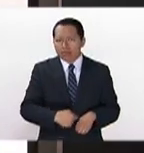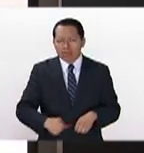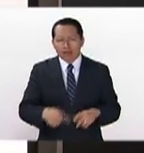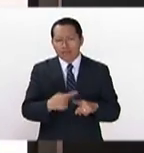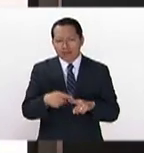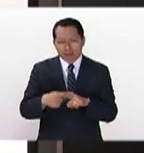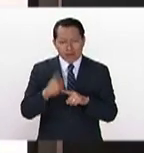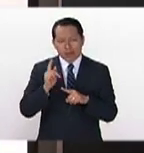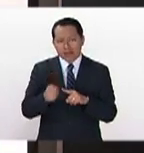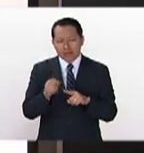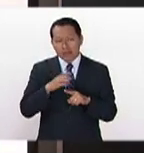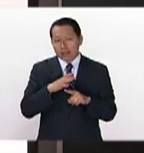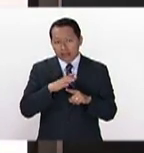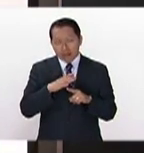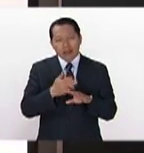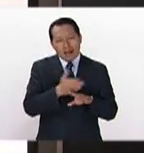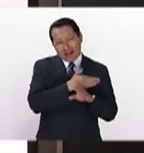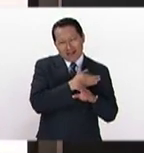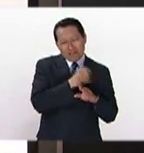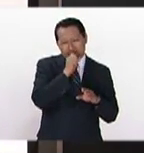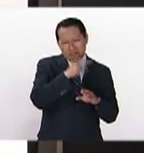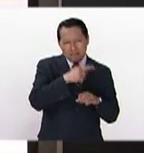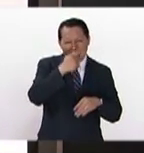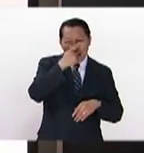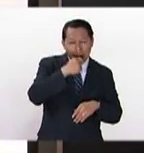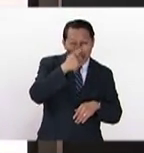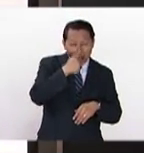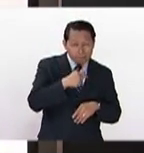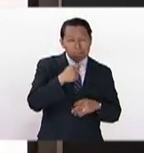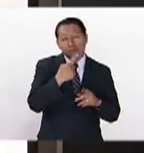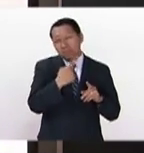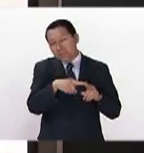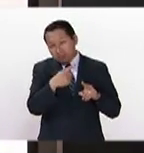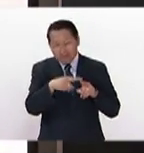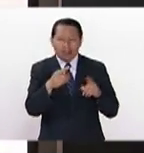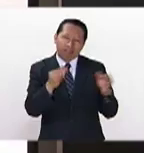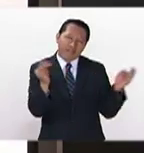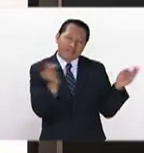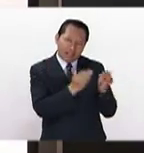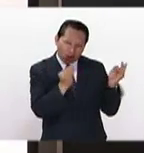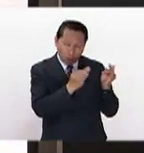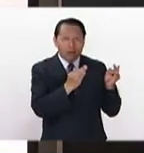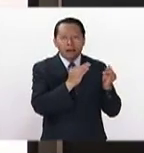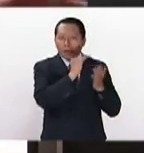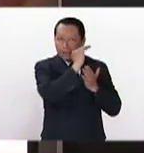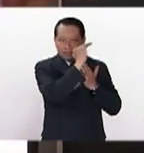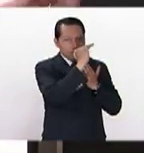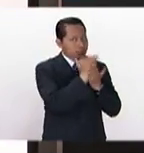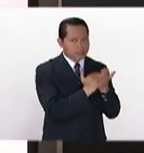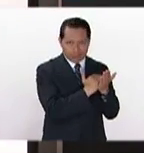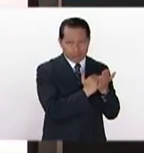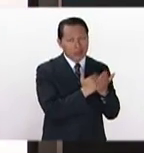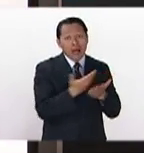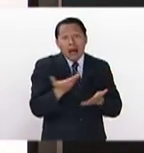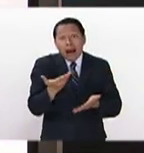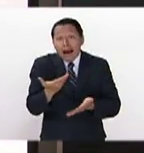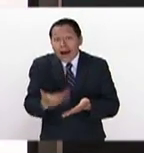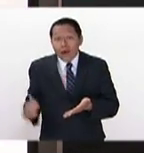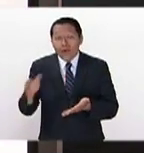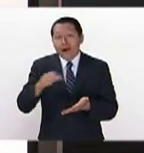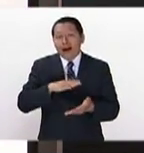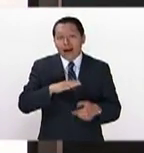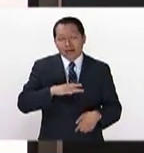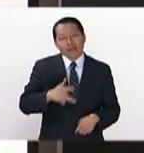bajar las enfermedades de la temporada invernal, las gripas, las neumonías y todo esto, y empiezan a incrementar las patologías del